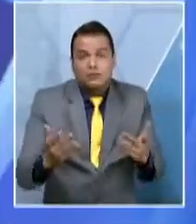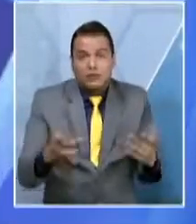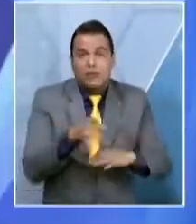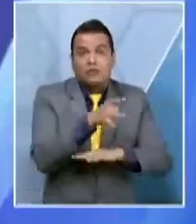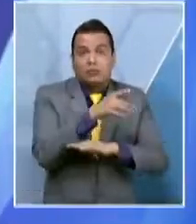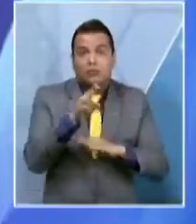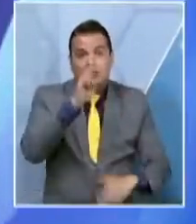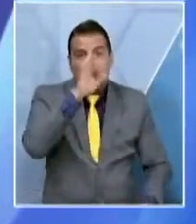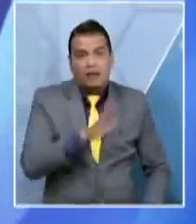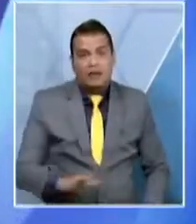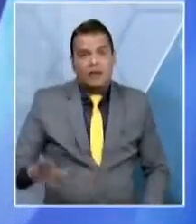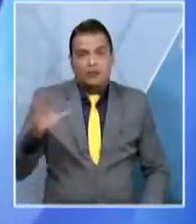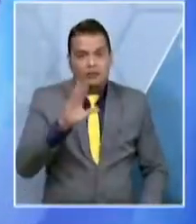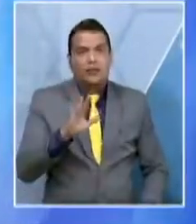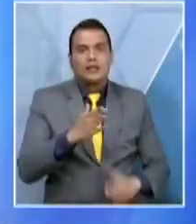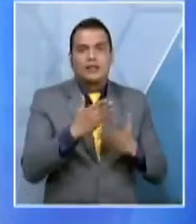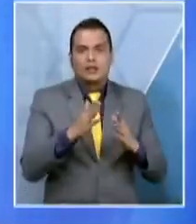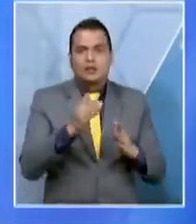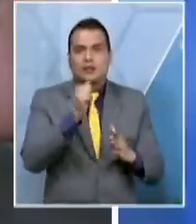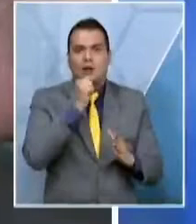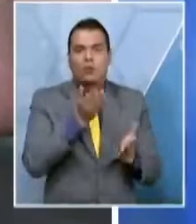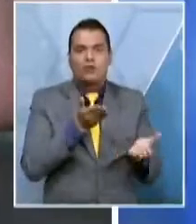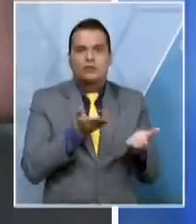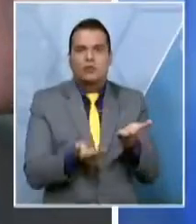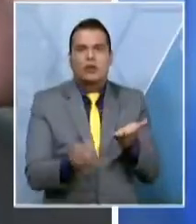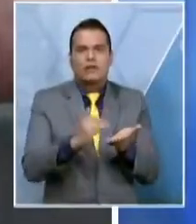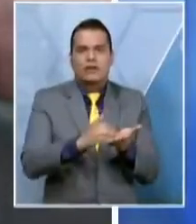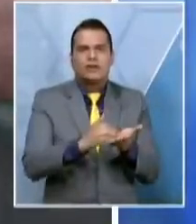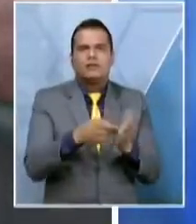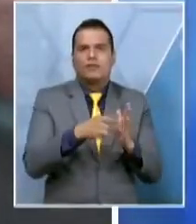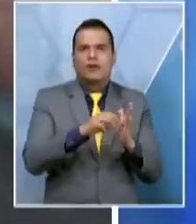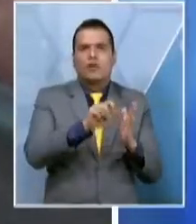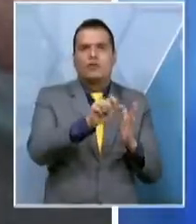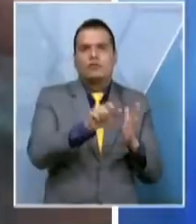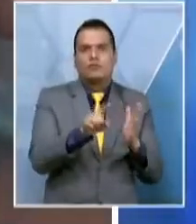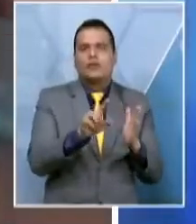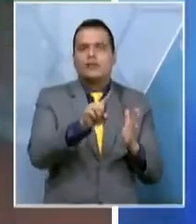La reconexión del servicio permitirá que más de 180 mil habitantes de Buenaventura tengan agua potable.